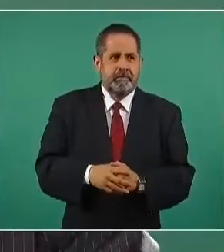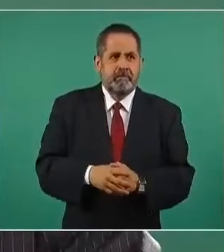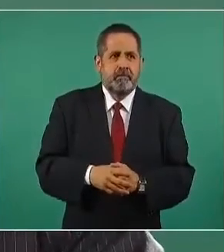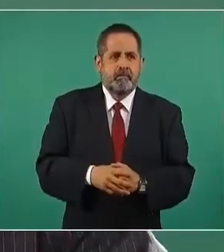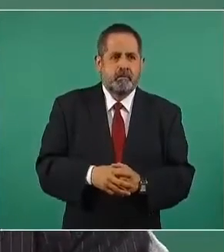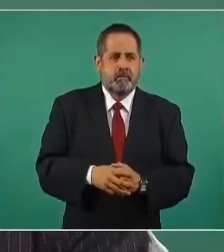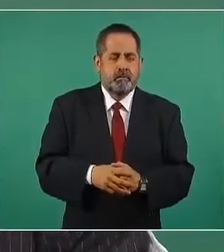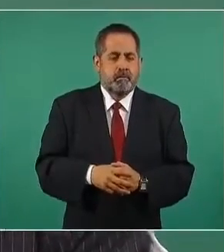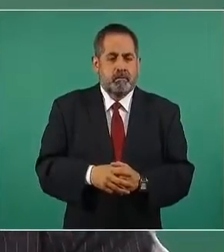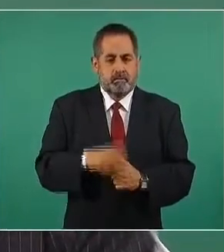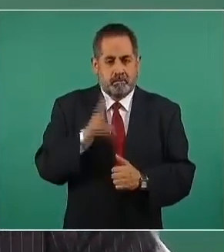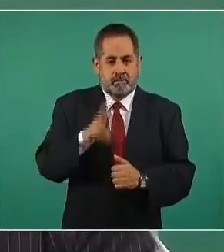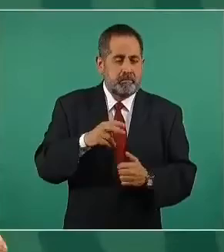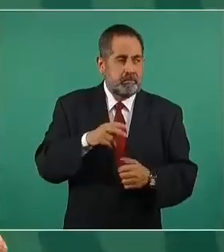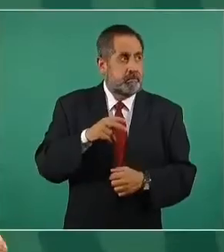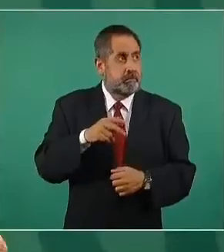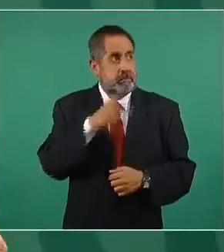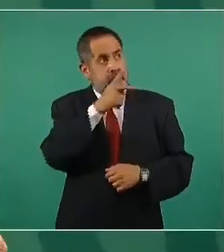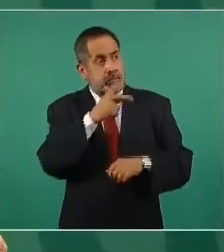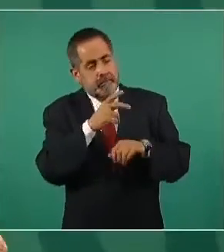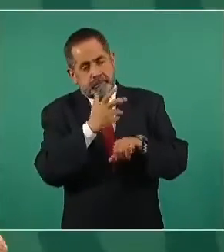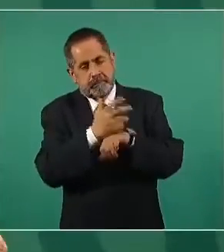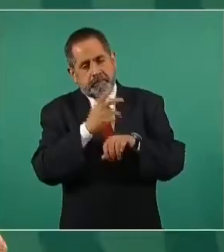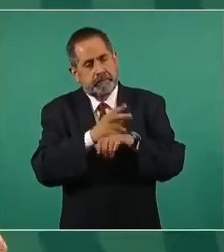de esa lamentable noticia.